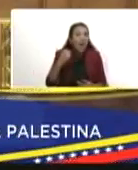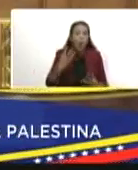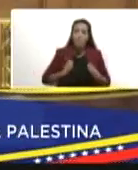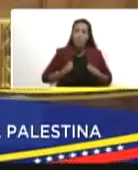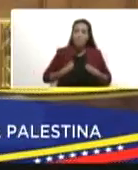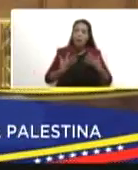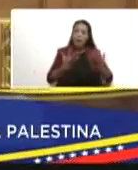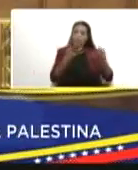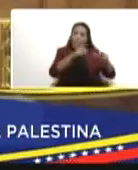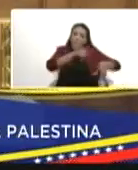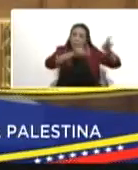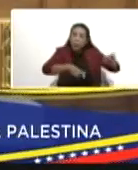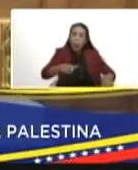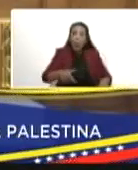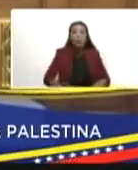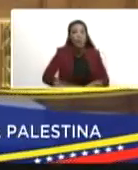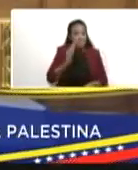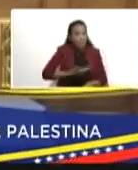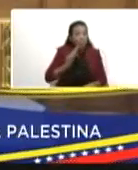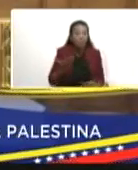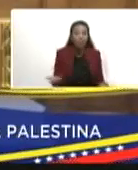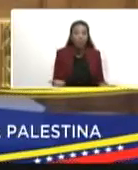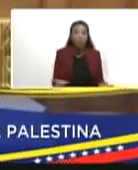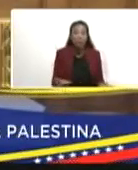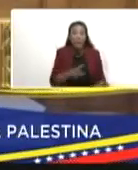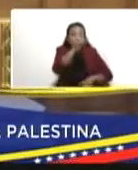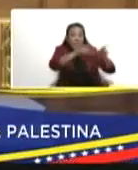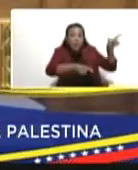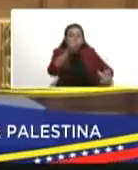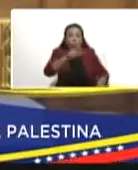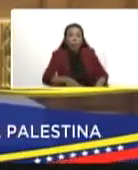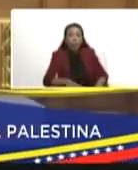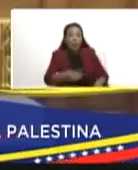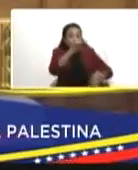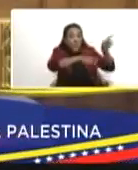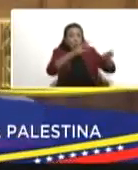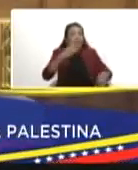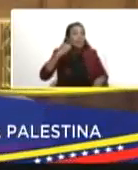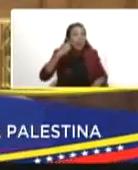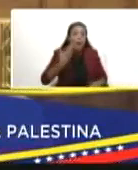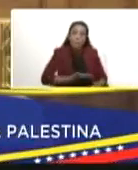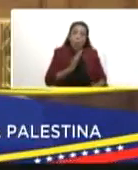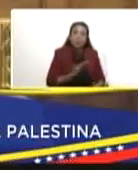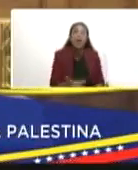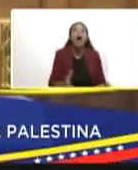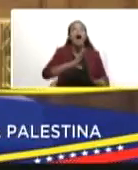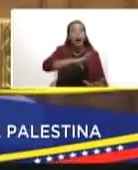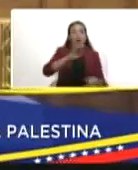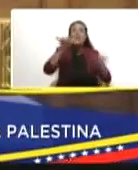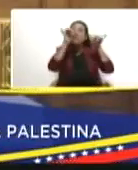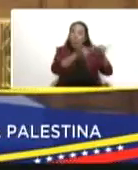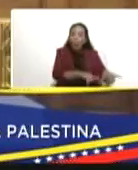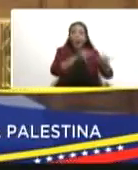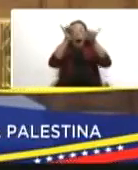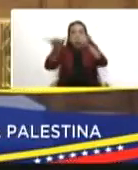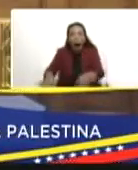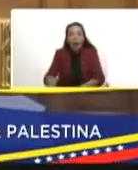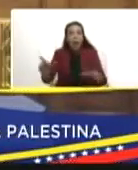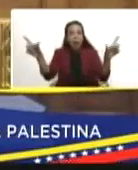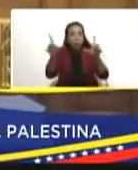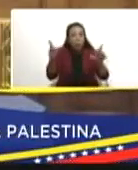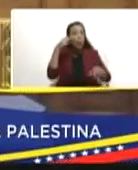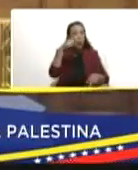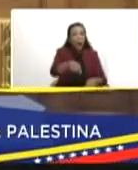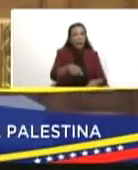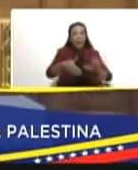negros importa Black Life matter se está levantando en Israel lo vi en la transmisión